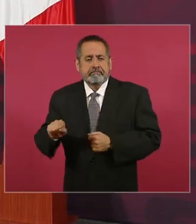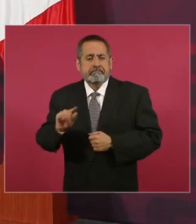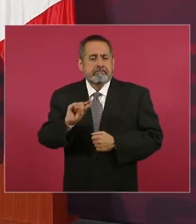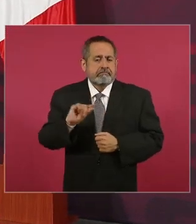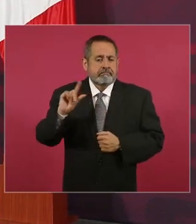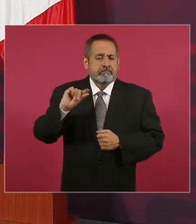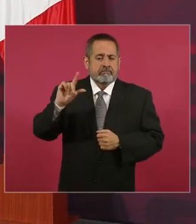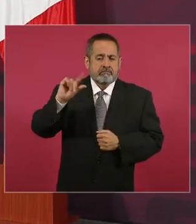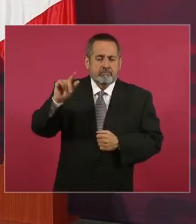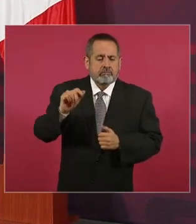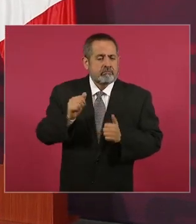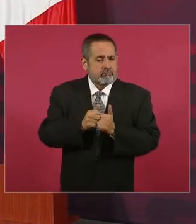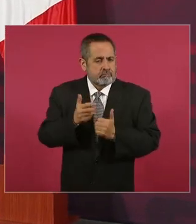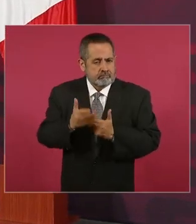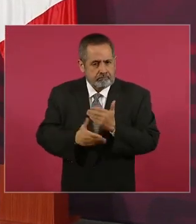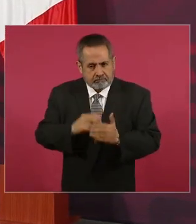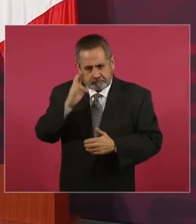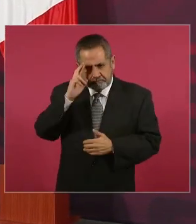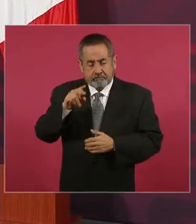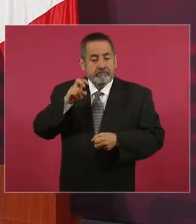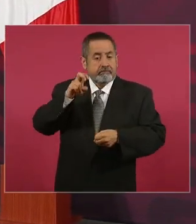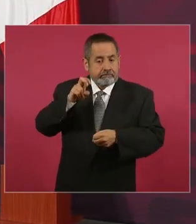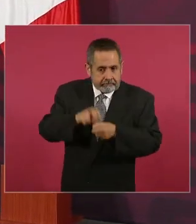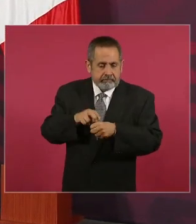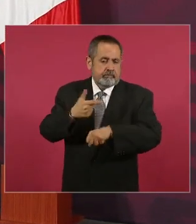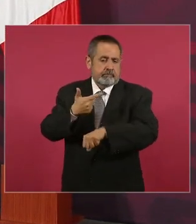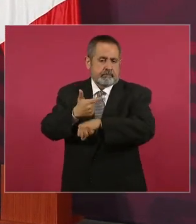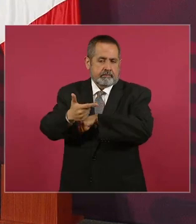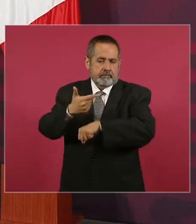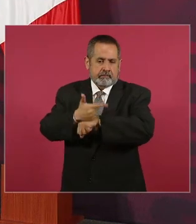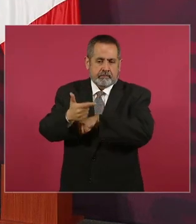en forma respetuosa de Guatemala